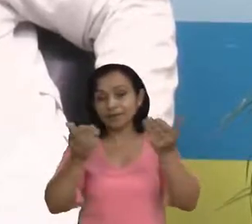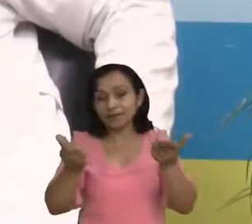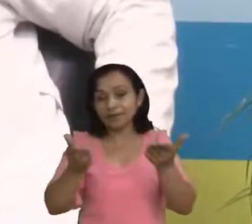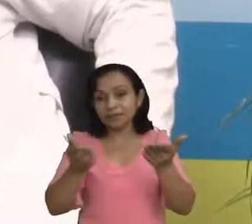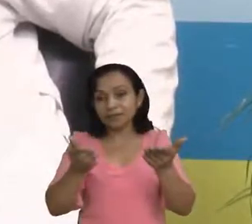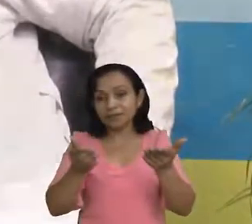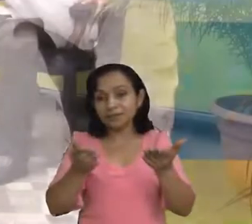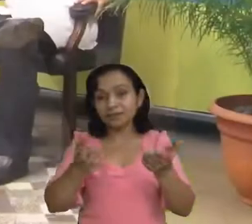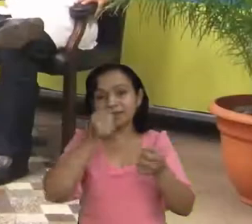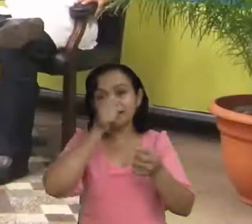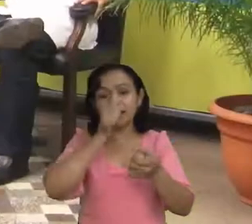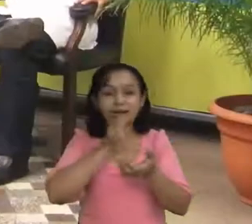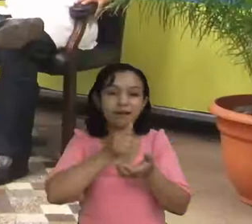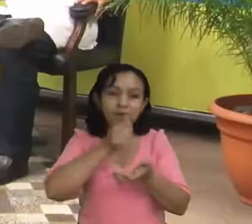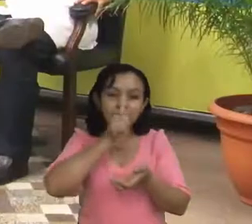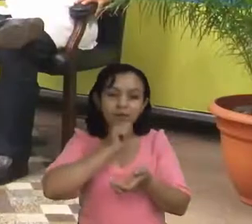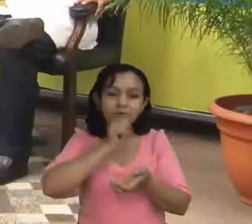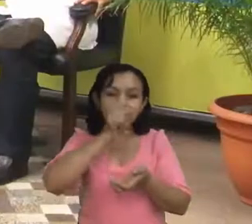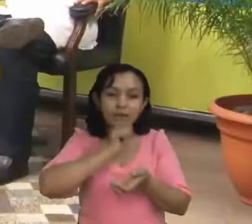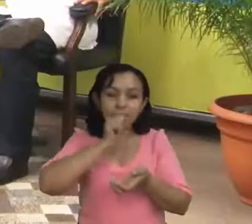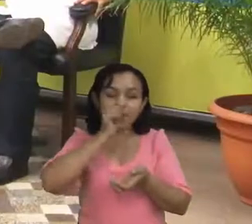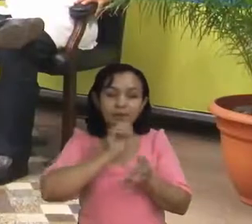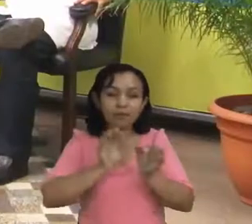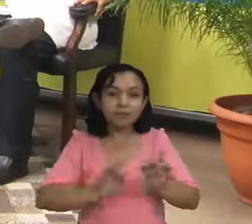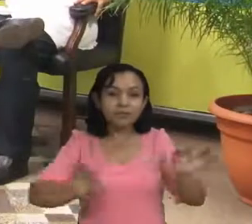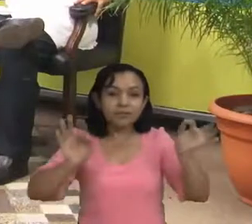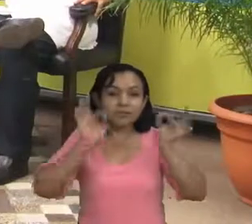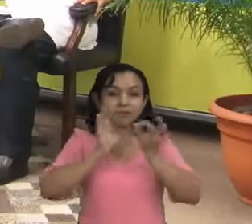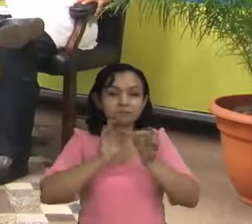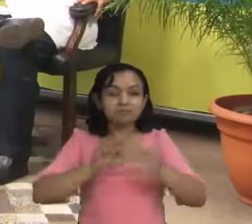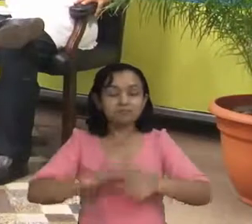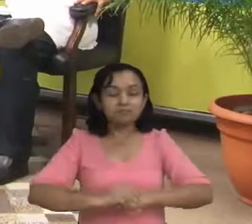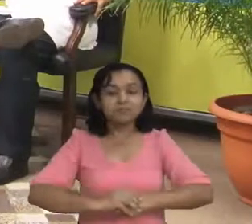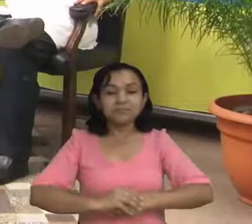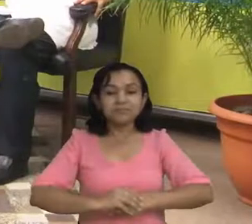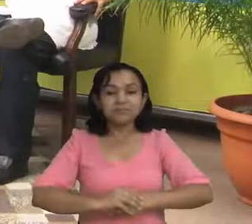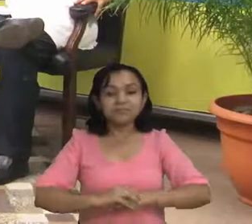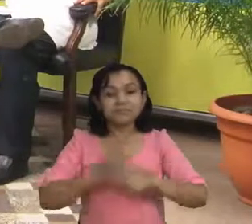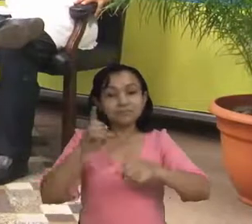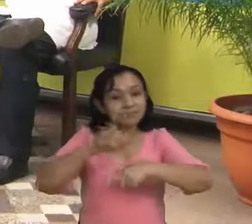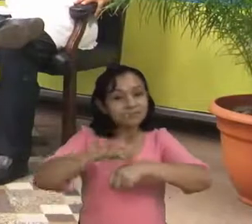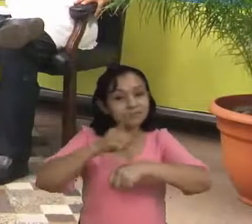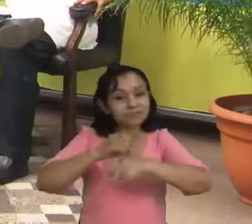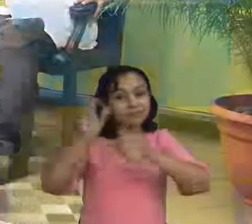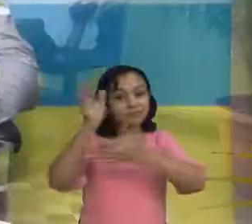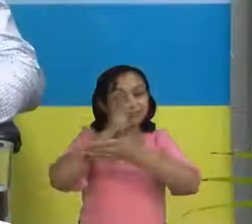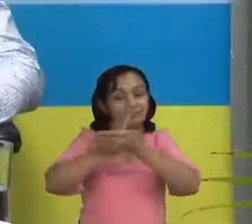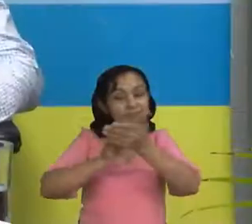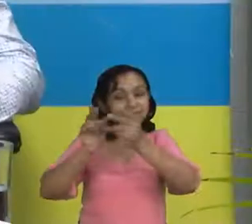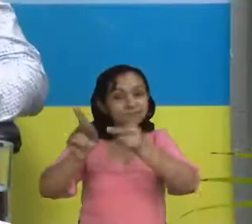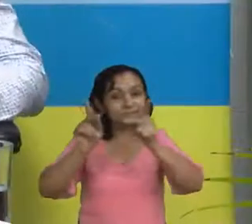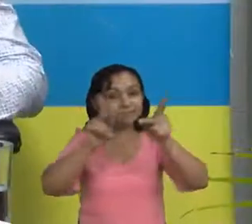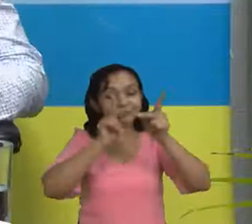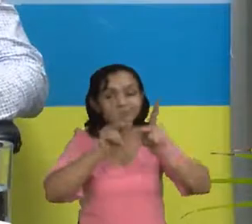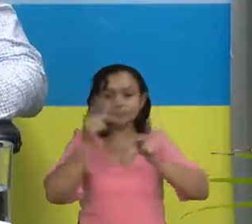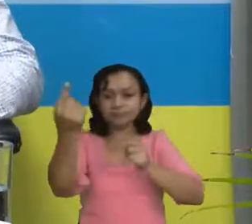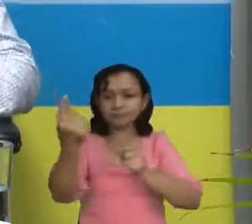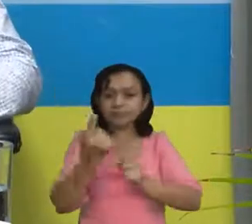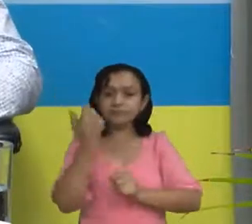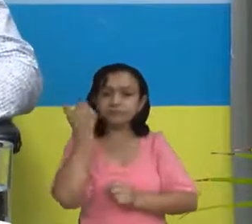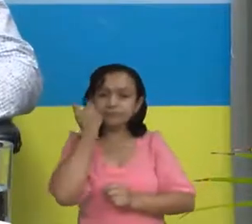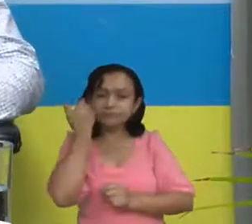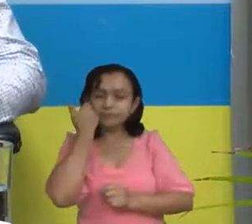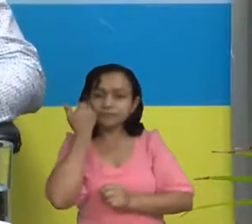que tomen bastante agua, ¿sí? Okay. Eso es lo más importante. La última pregunta, doctor, quizás alguna persona se ha presentado con esta situación de algún